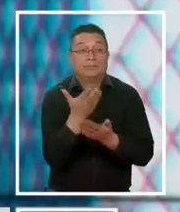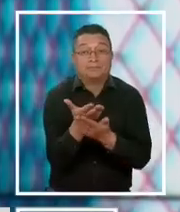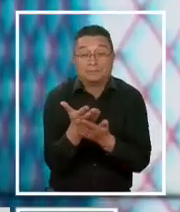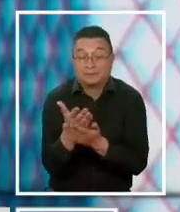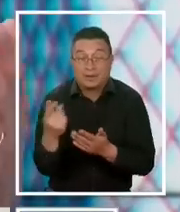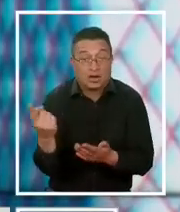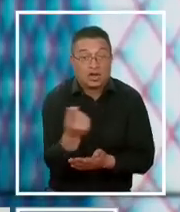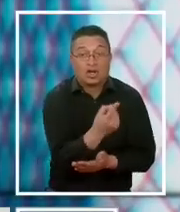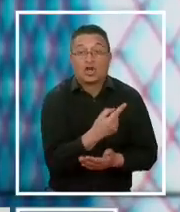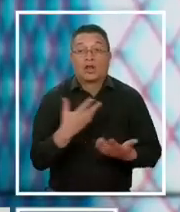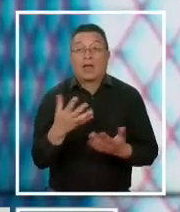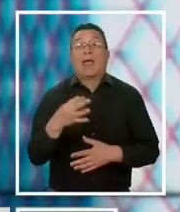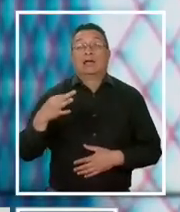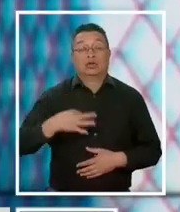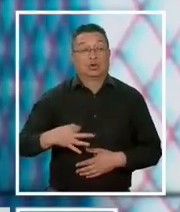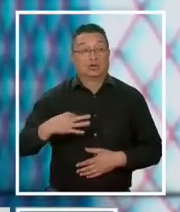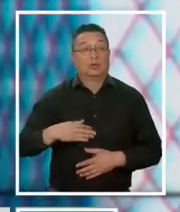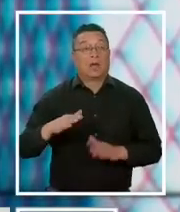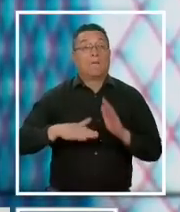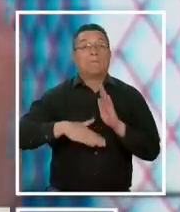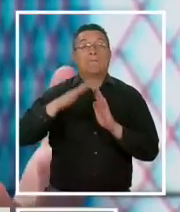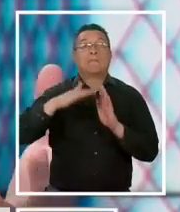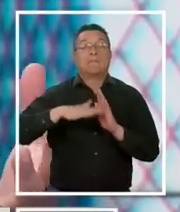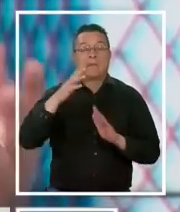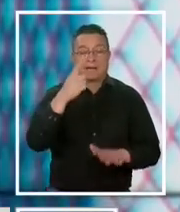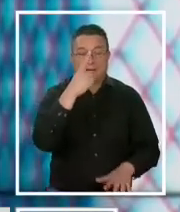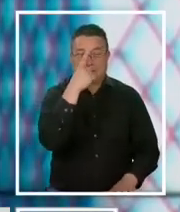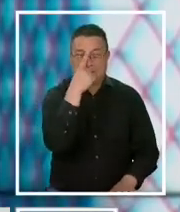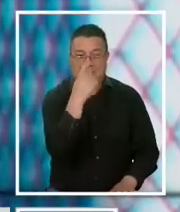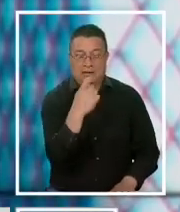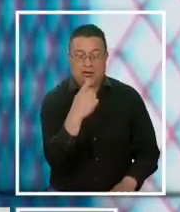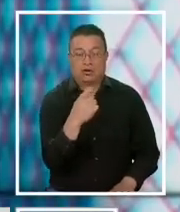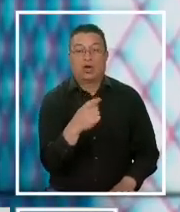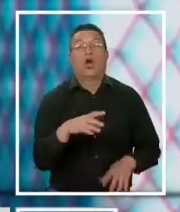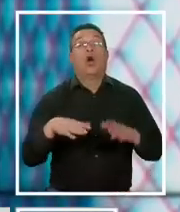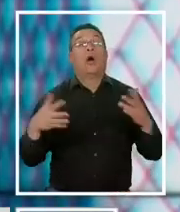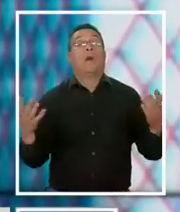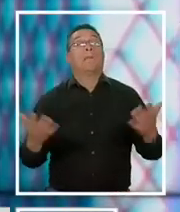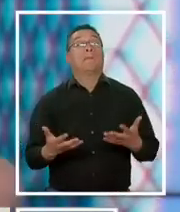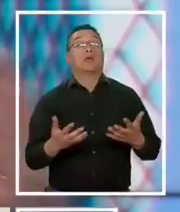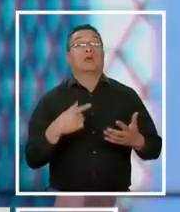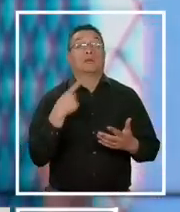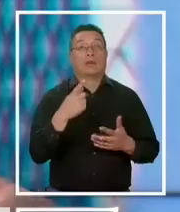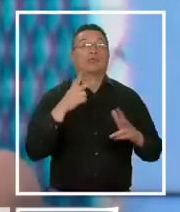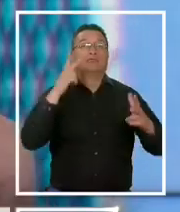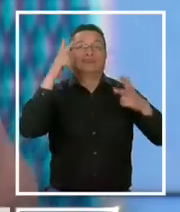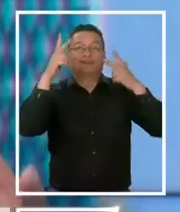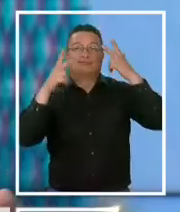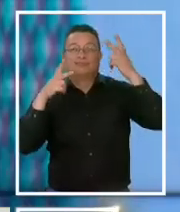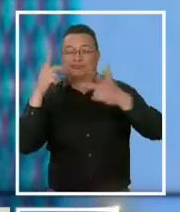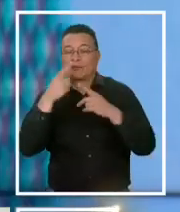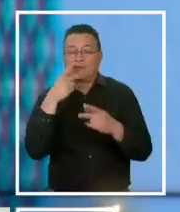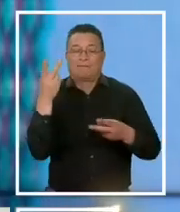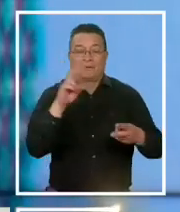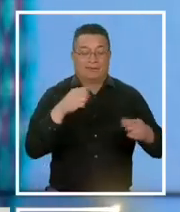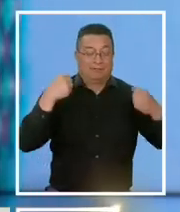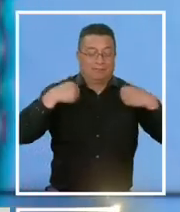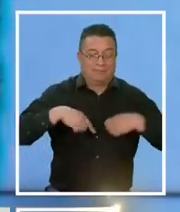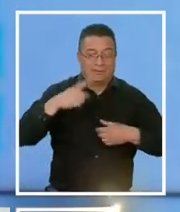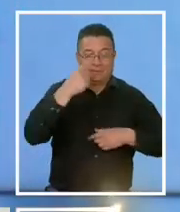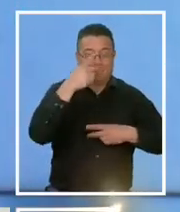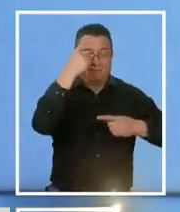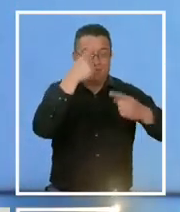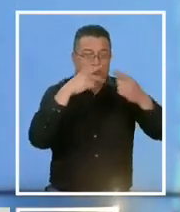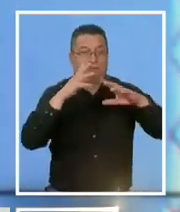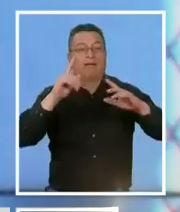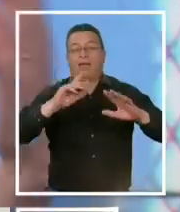acá yo creo que es por parte de la ciudadanía una demanda por mayor seriedad es decir que frente a el show a los disfraces frente a la